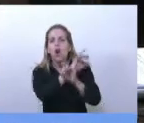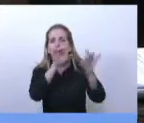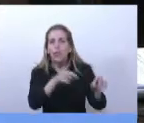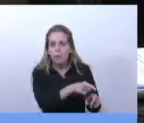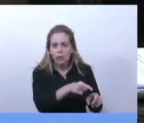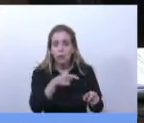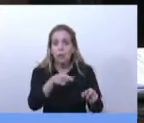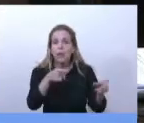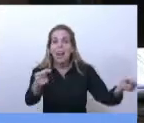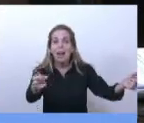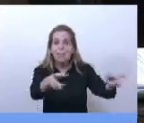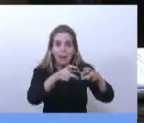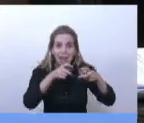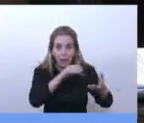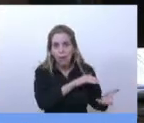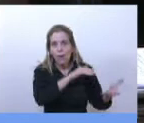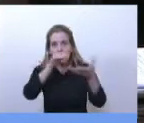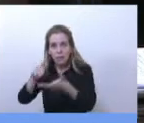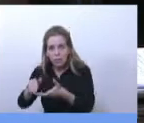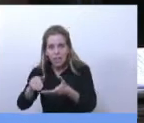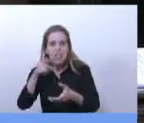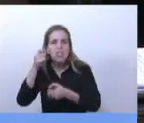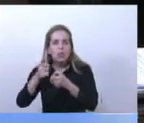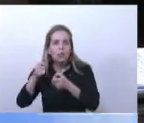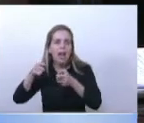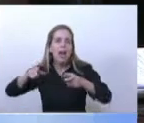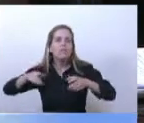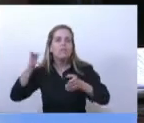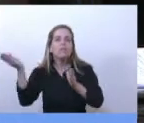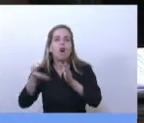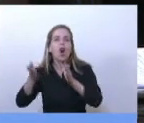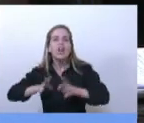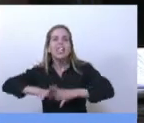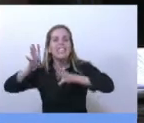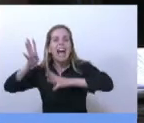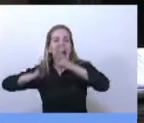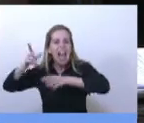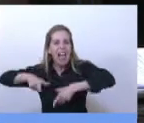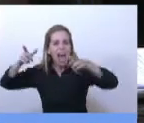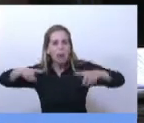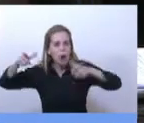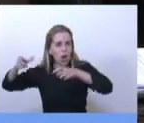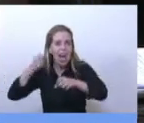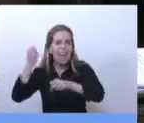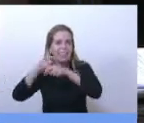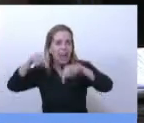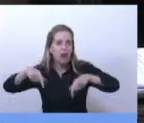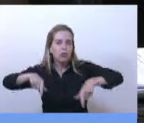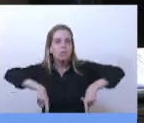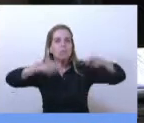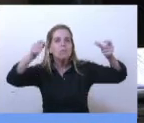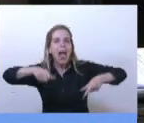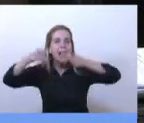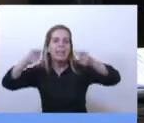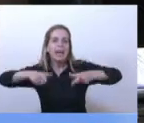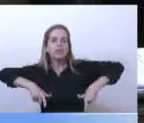que hasta hoy el 97% son plantaciones de especies exóticas como es